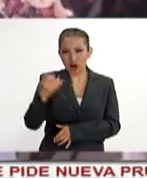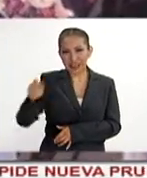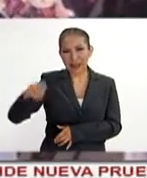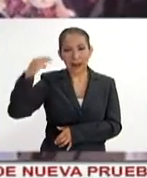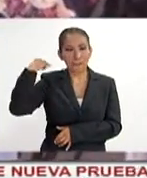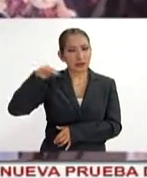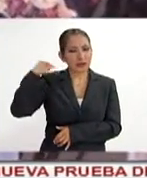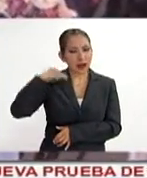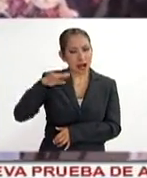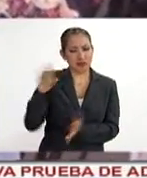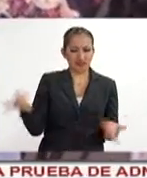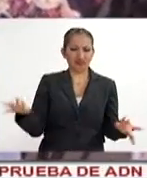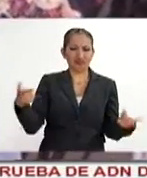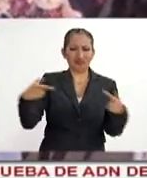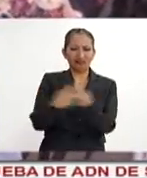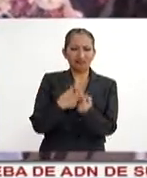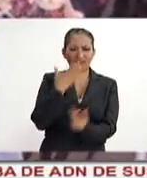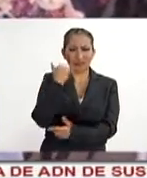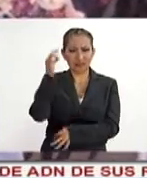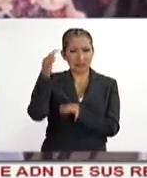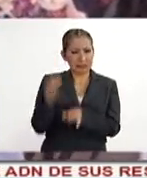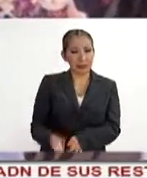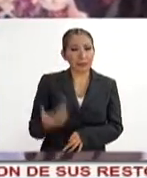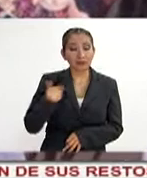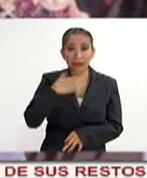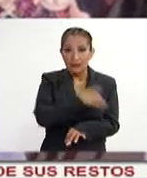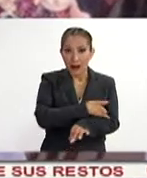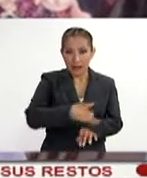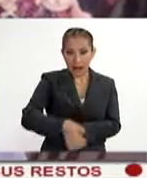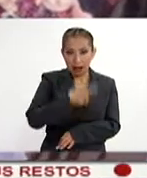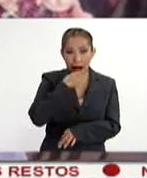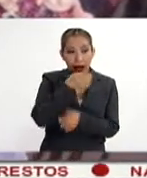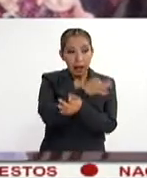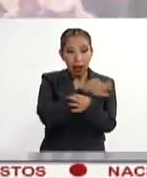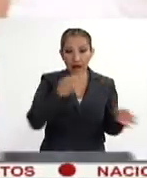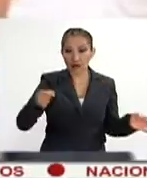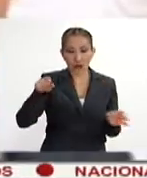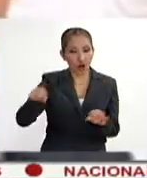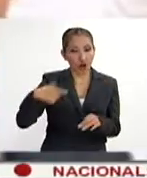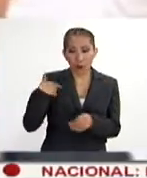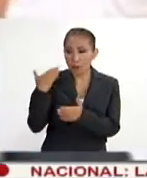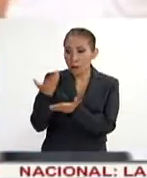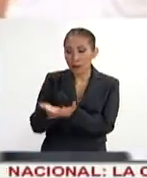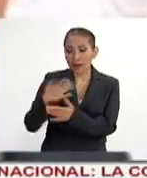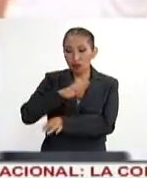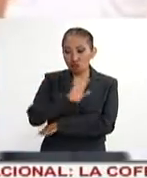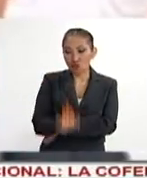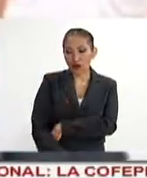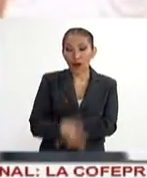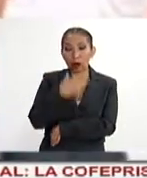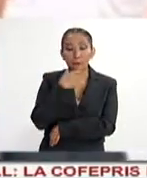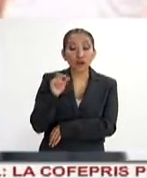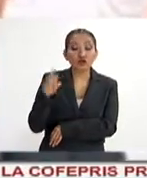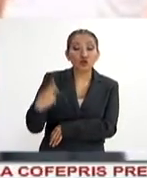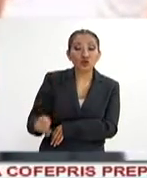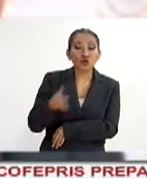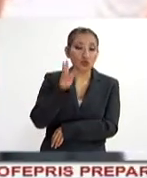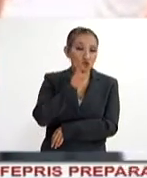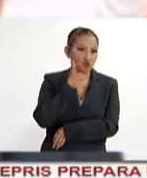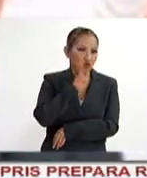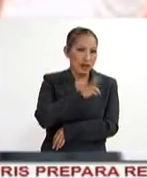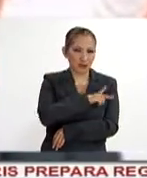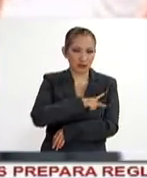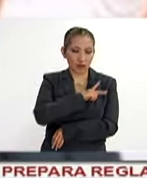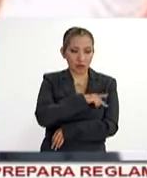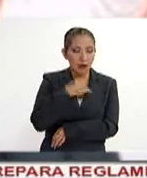de Michoacán tiene inconsistencias. Los familiares también anunciaron que no van a reclamar los restos del comunicador en tanto su viuda no